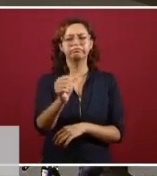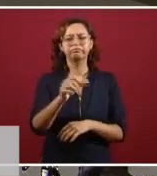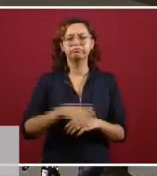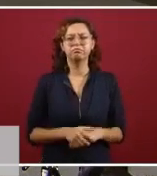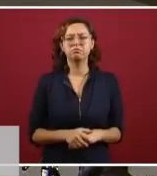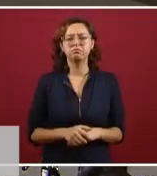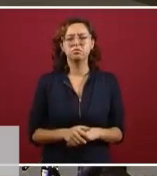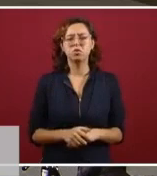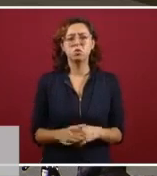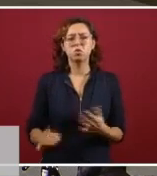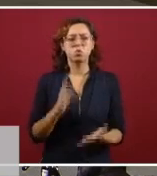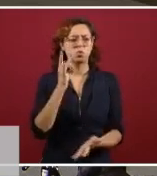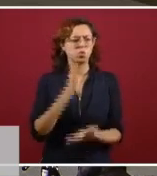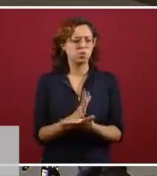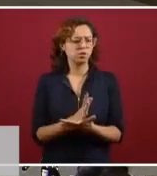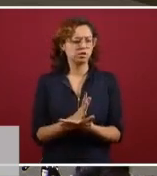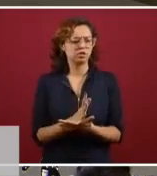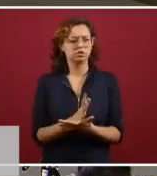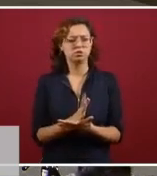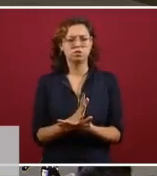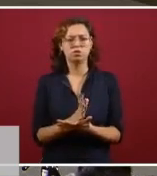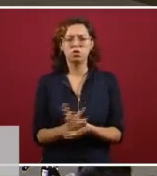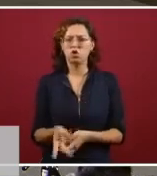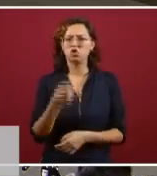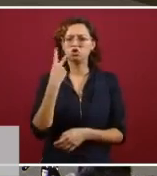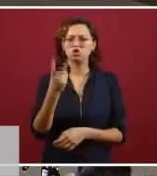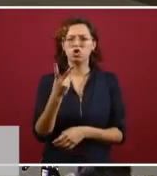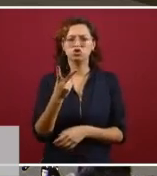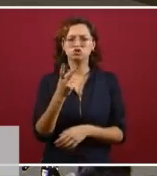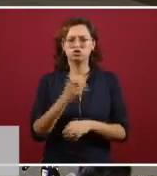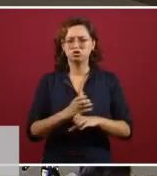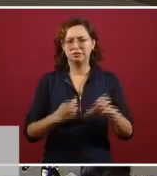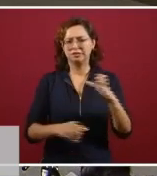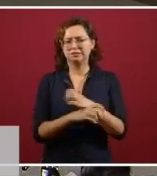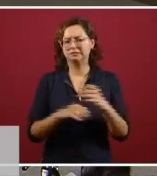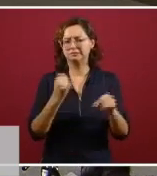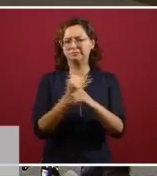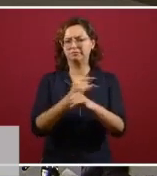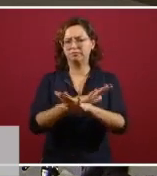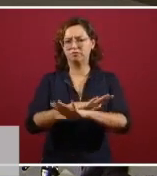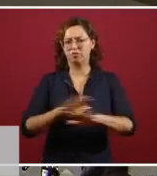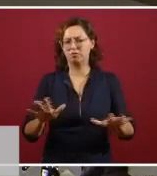La Secretaría de la Marina apoya en estos momentos difíciles a pueblos hermanos.